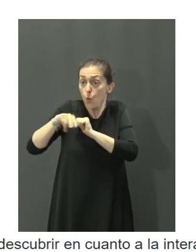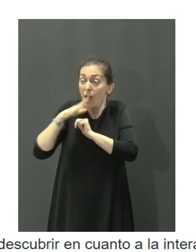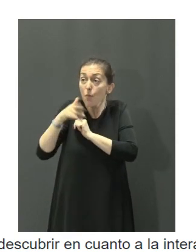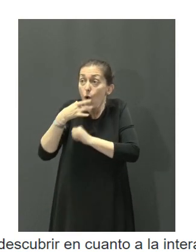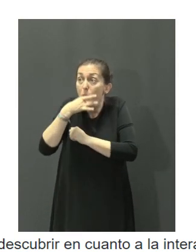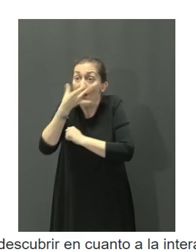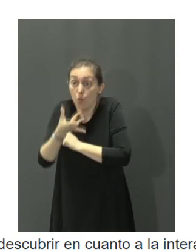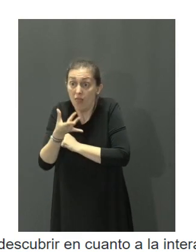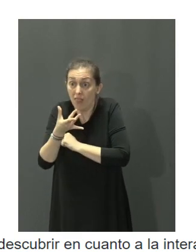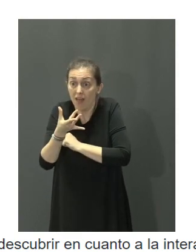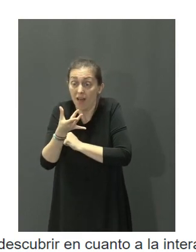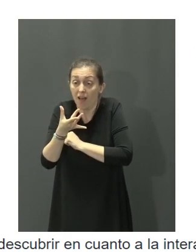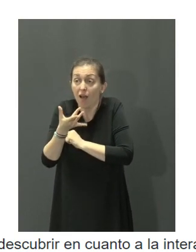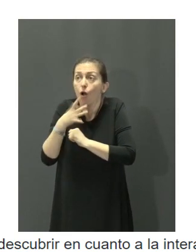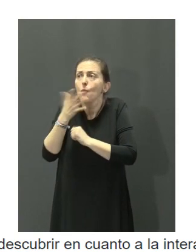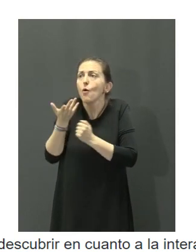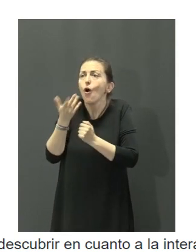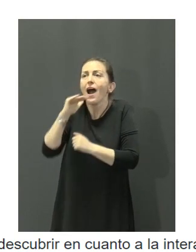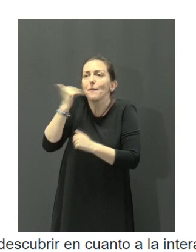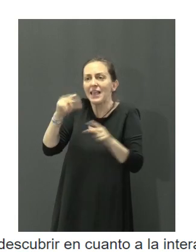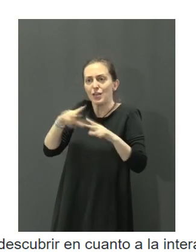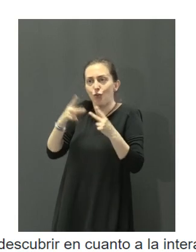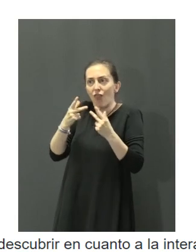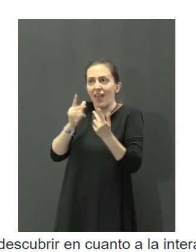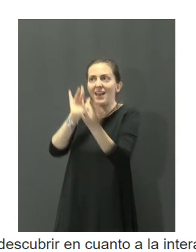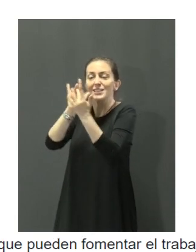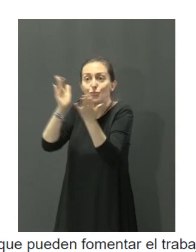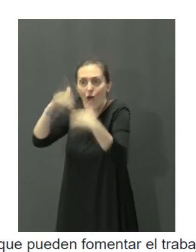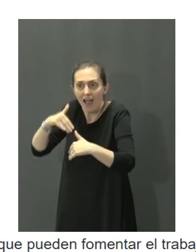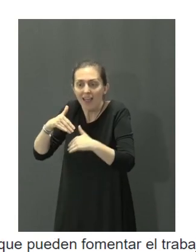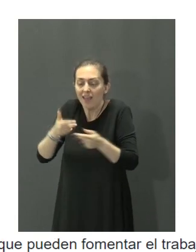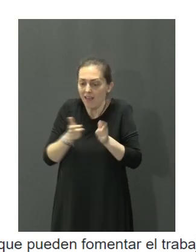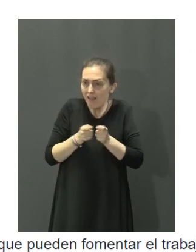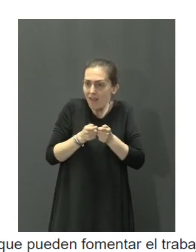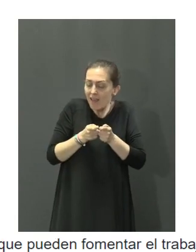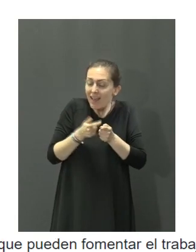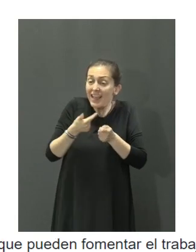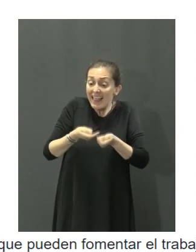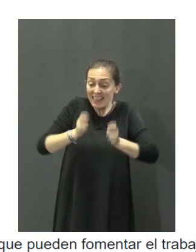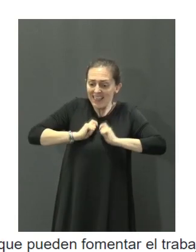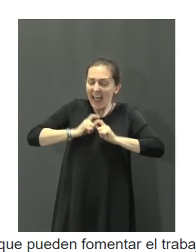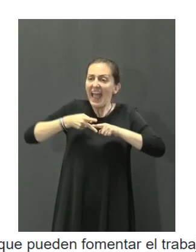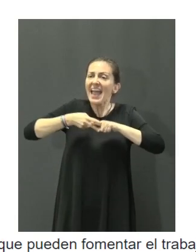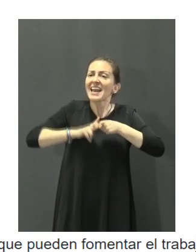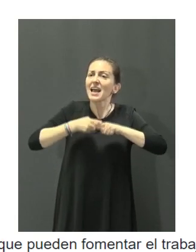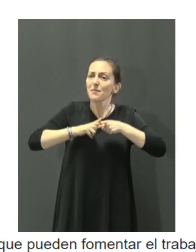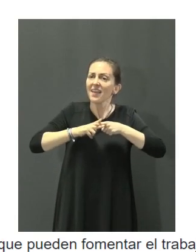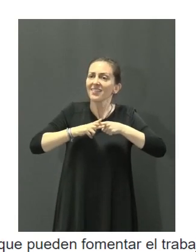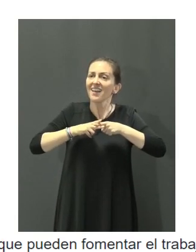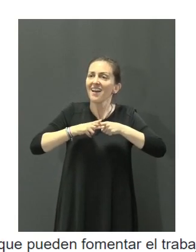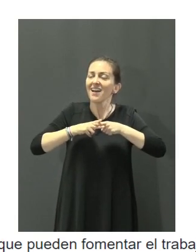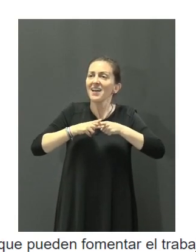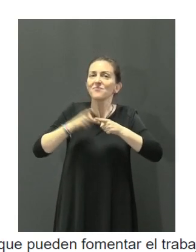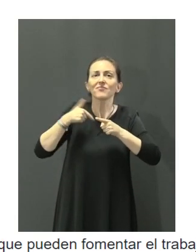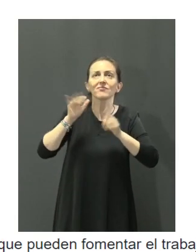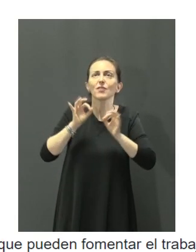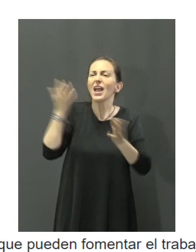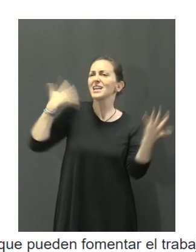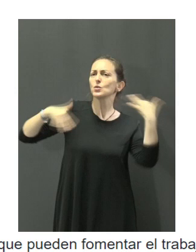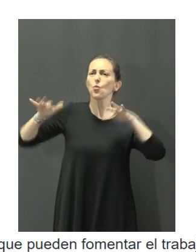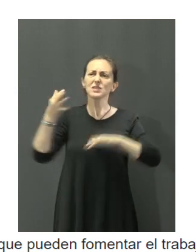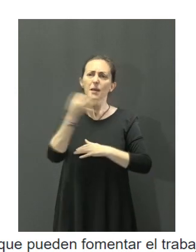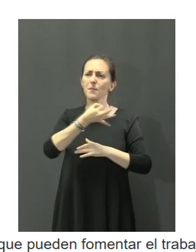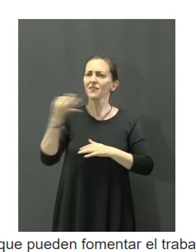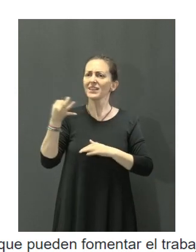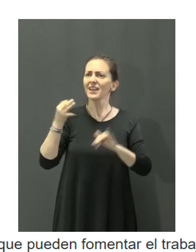te da vergüenza, porque no tienes las habilidades sociales para hacerlo. Creo que los videojuegos es esa herramienta que te da la excusa perfecta